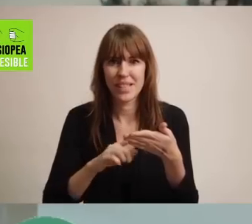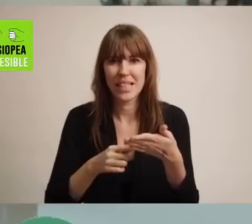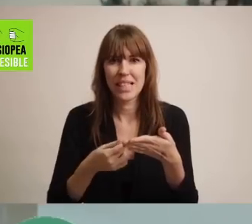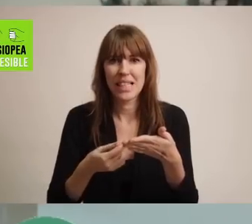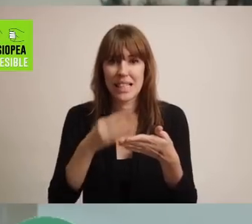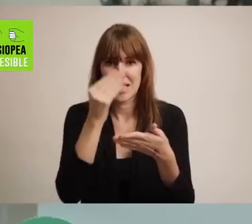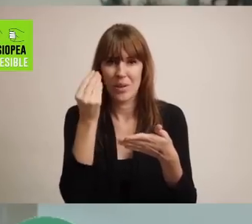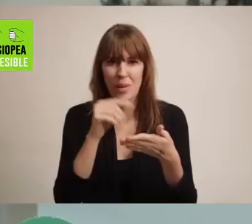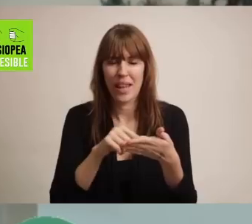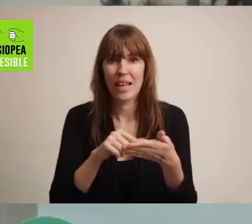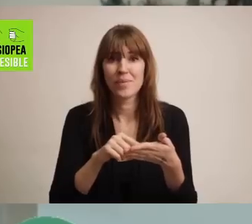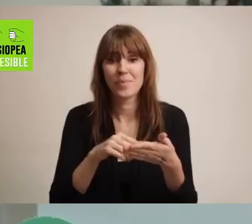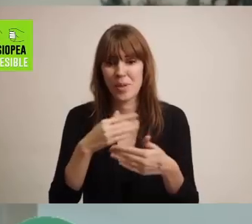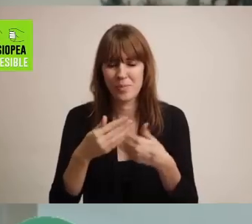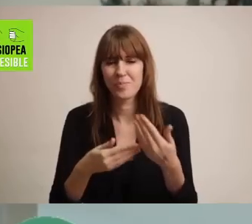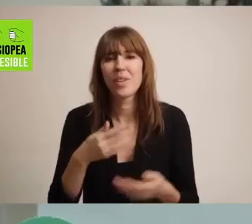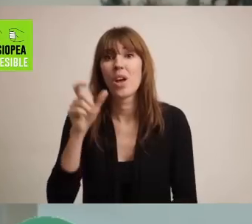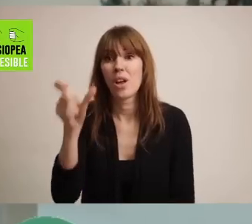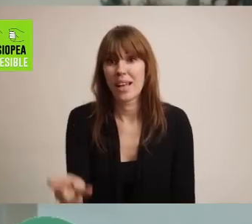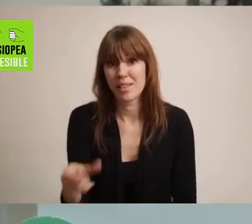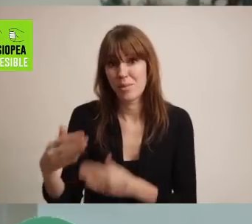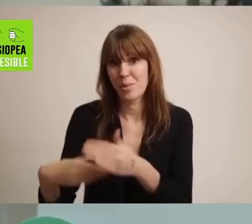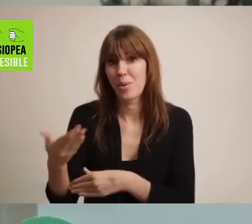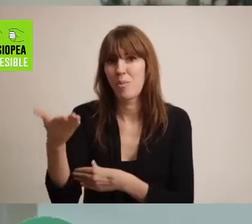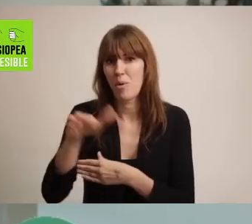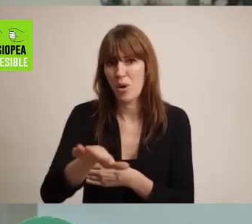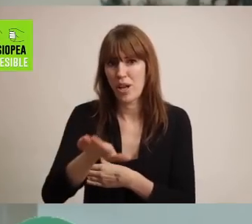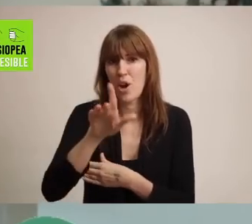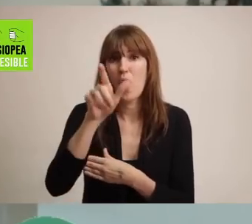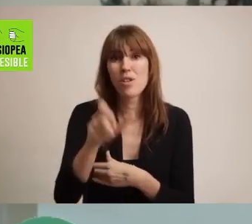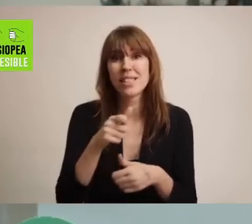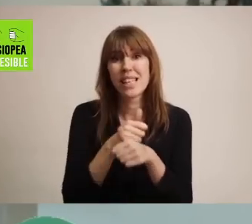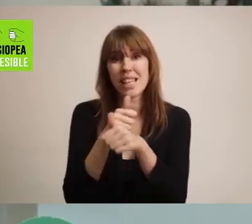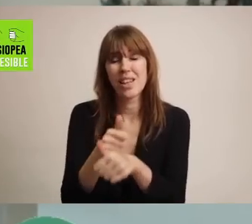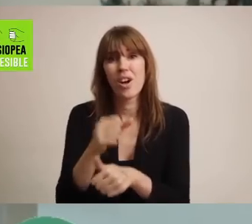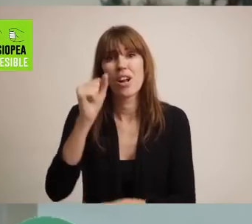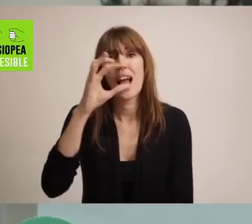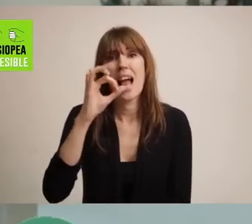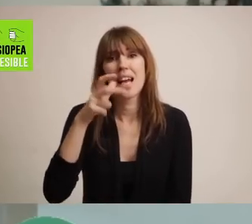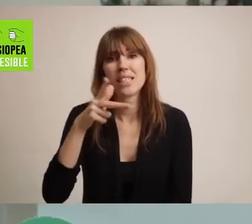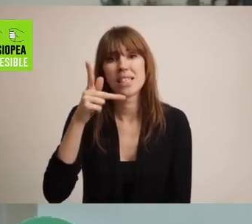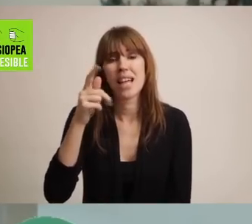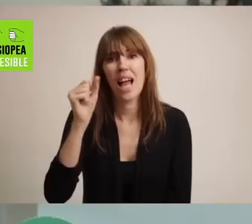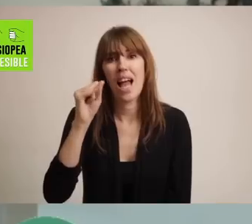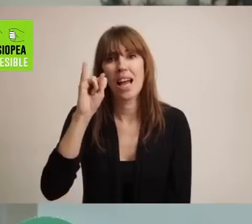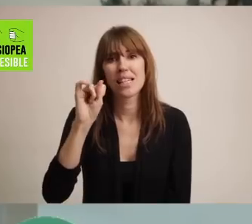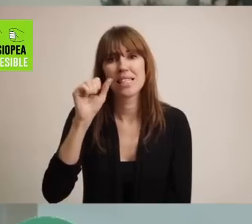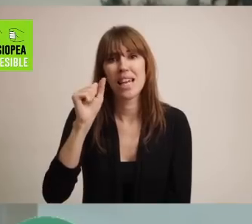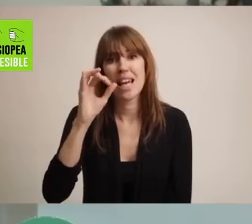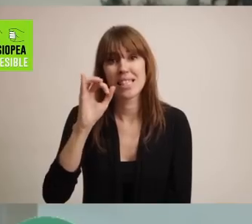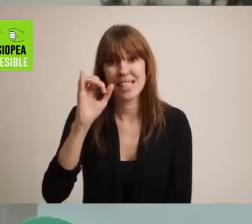auténtico. Cuando él murió, uno de sus seguidores, que se llamaba Hayashi, y otra